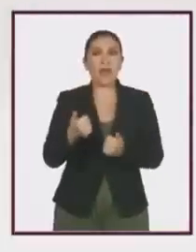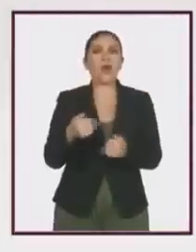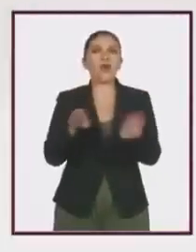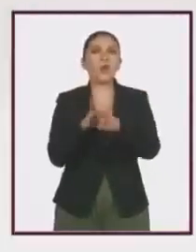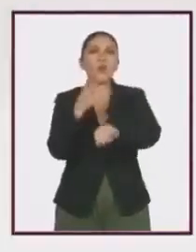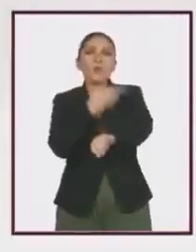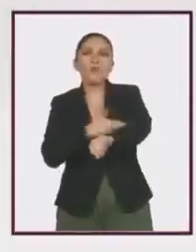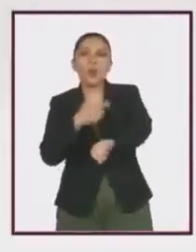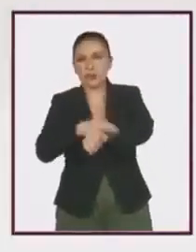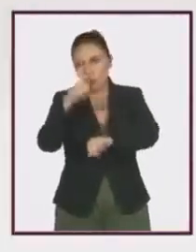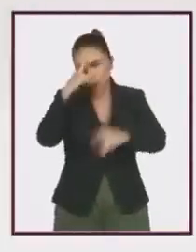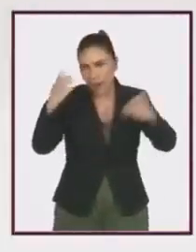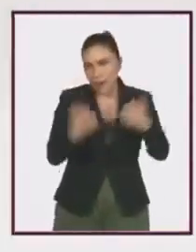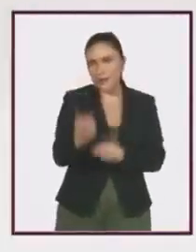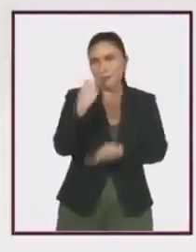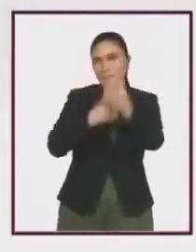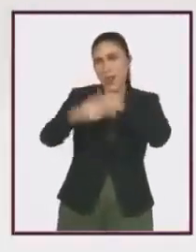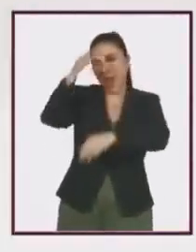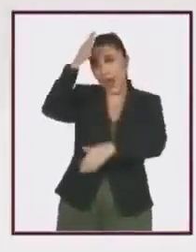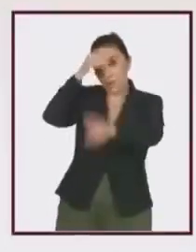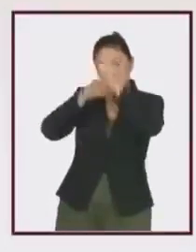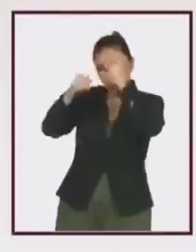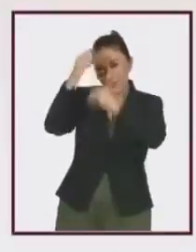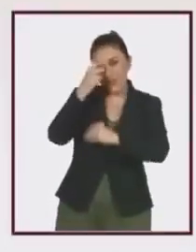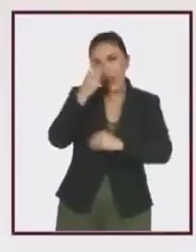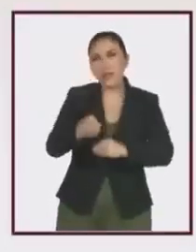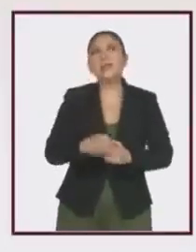proceso de desarrollo de aprendizaje, que sería